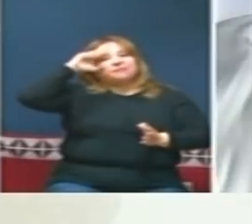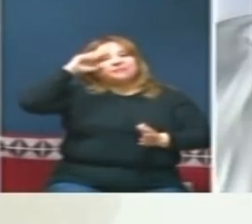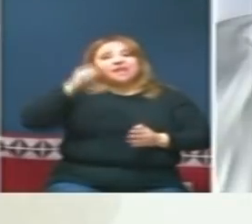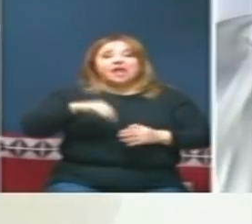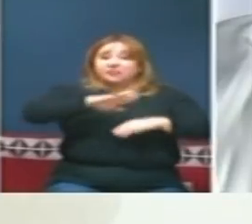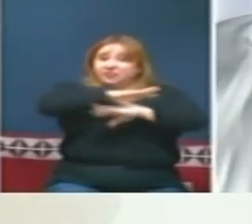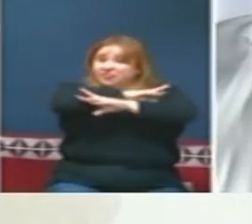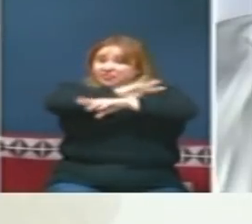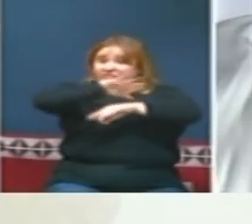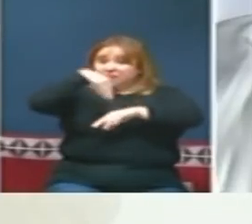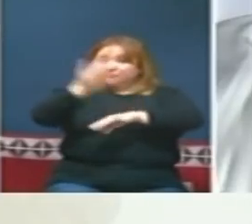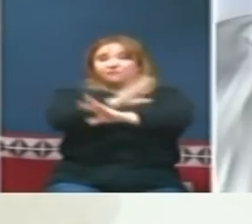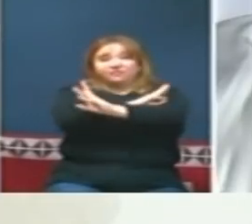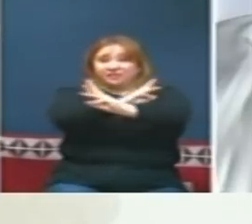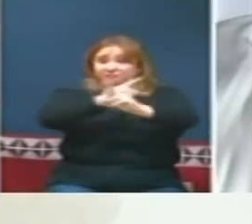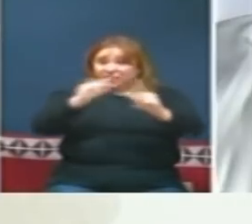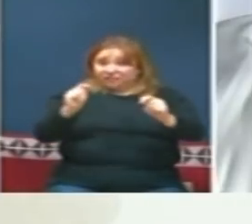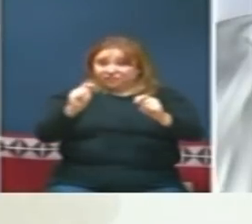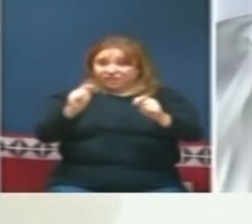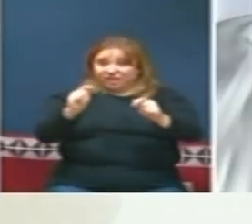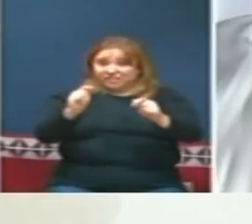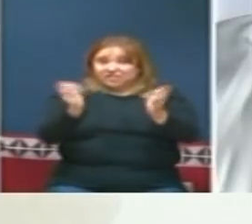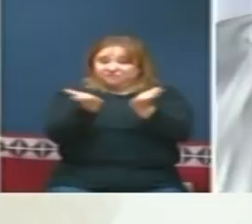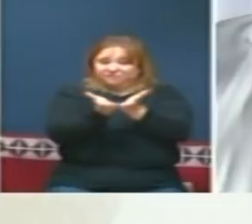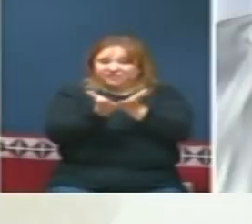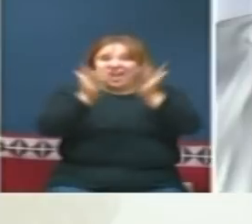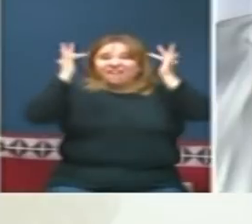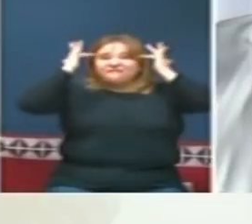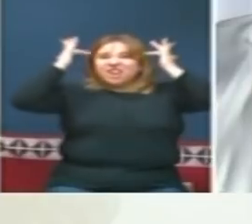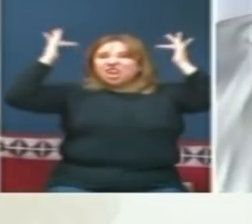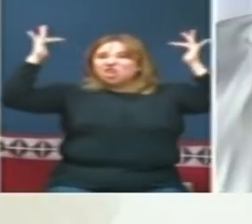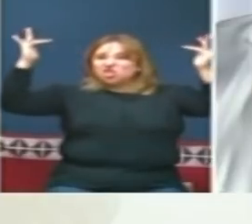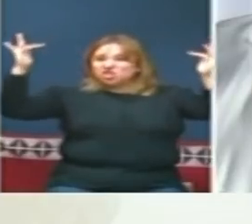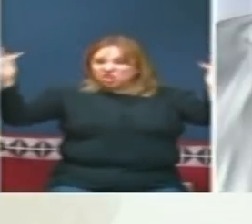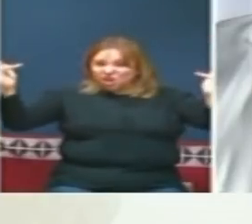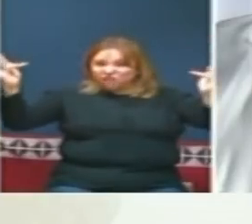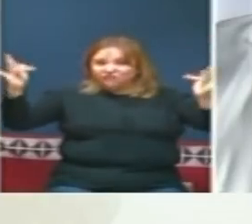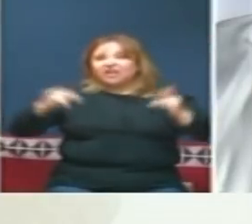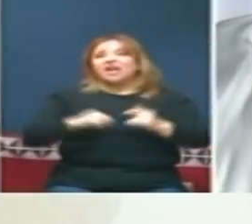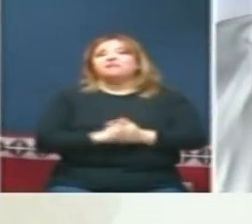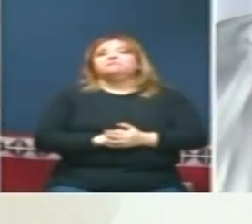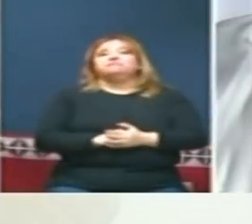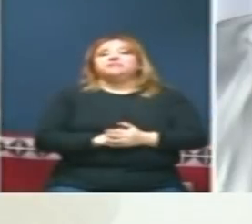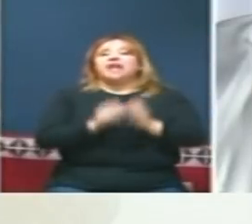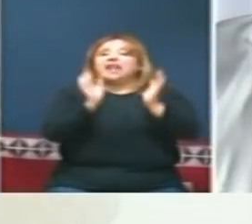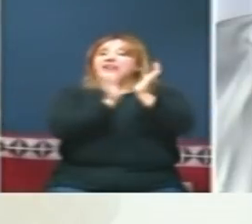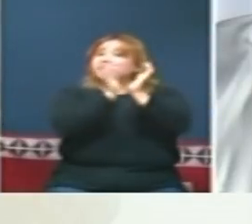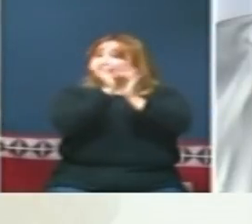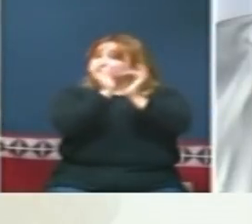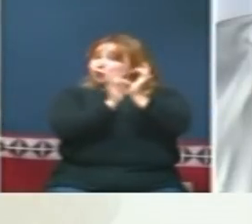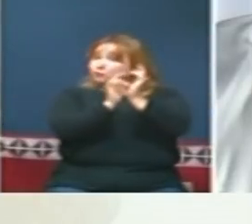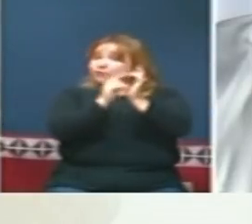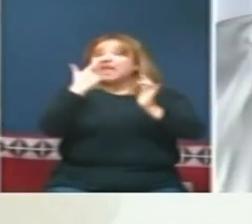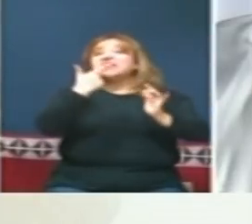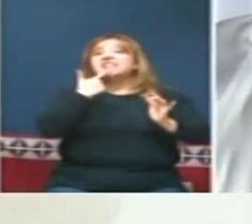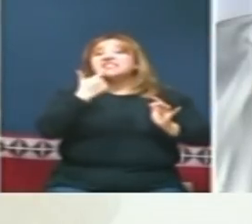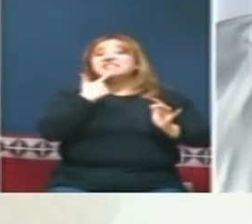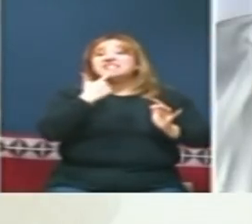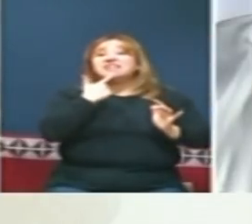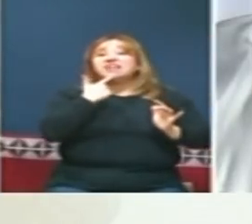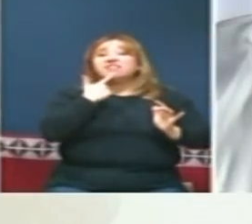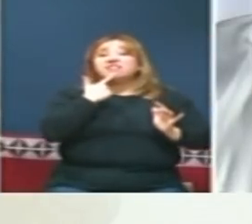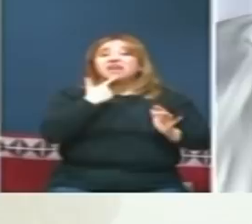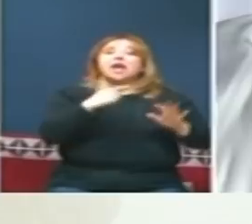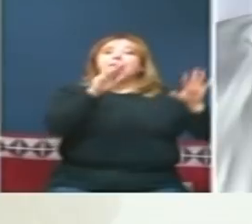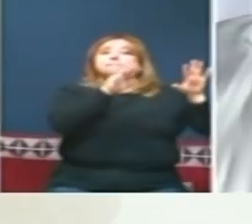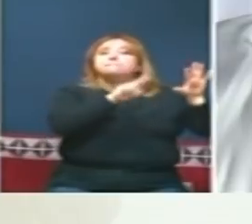Una vez terminada la trayectoria filosófica y teológica prescripta, el 17 de